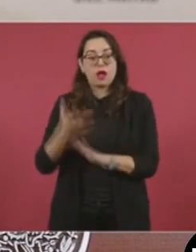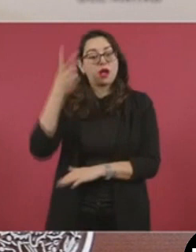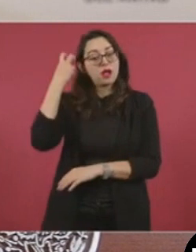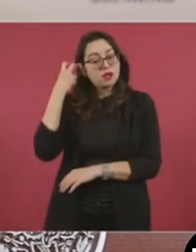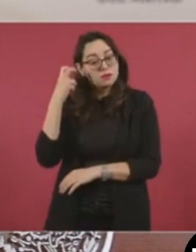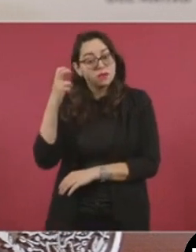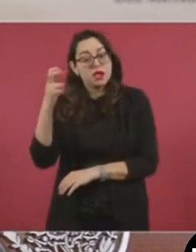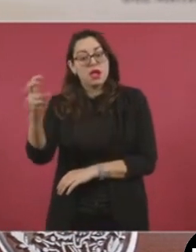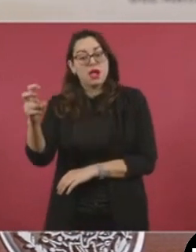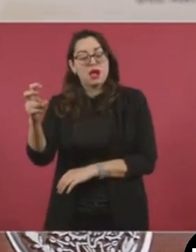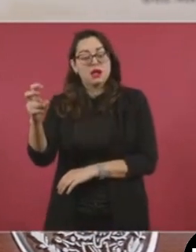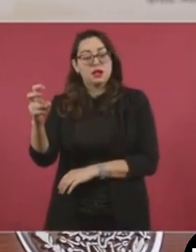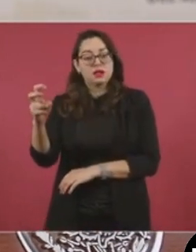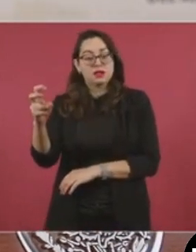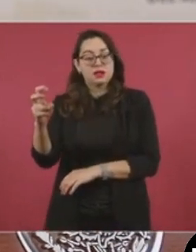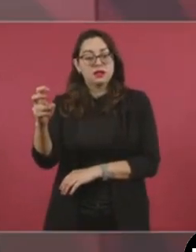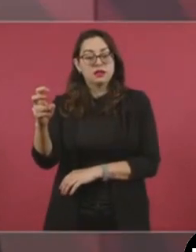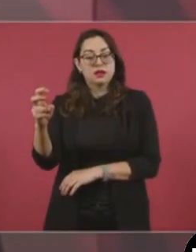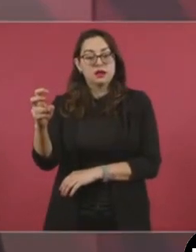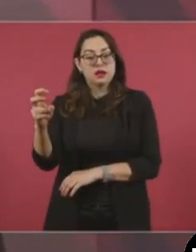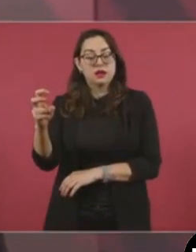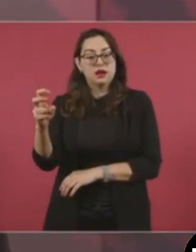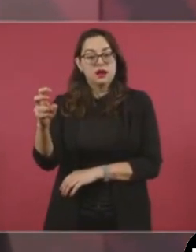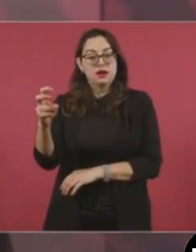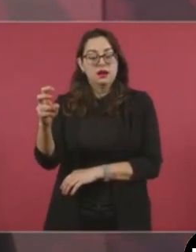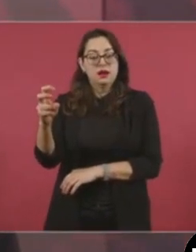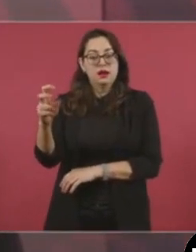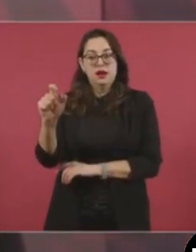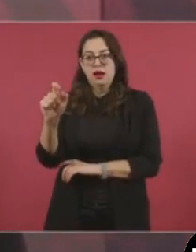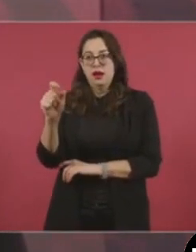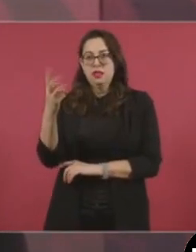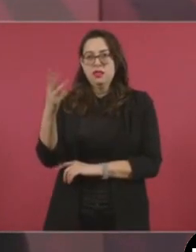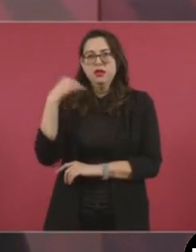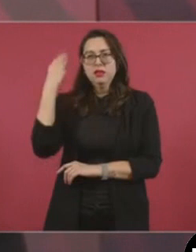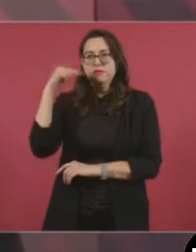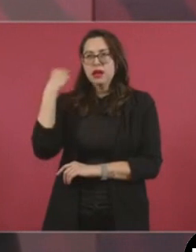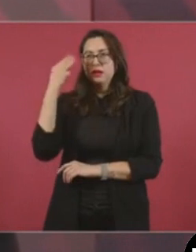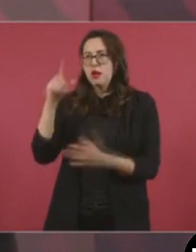pasó el 22, pasó a